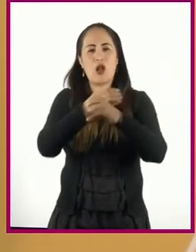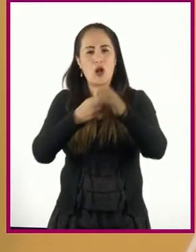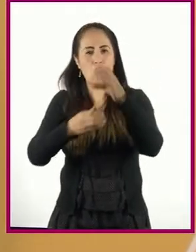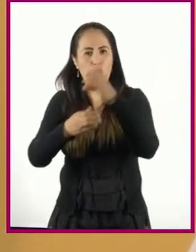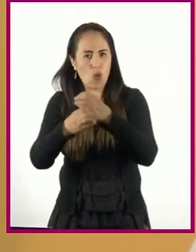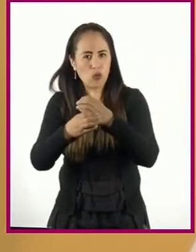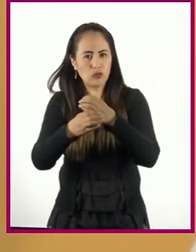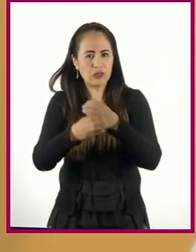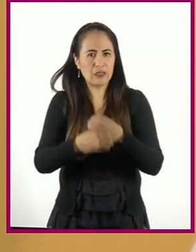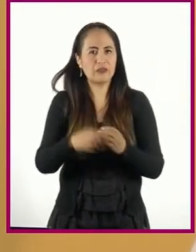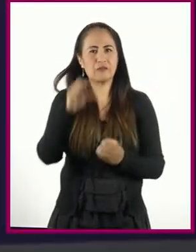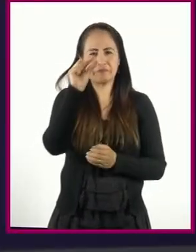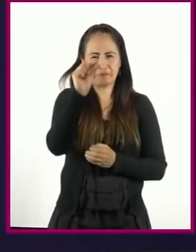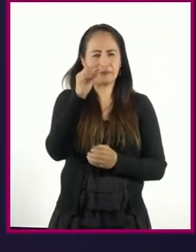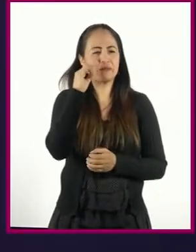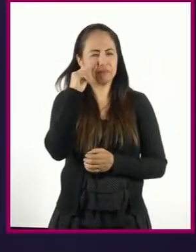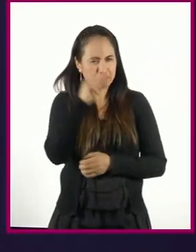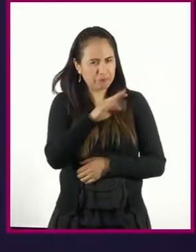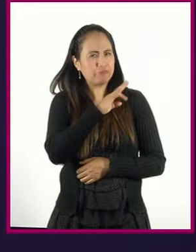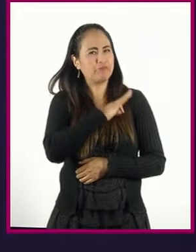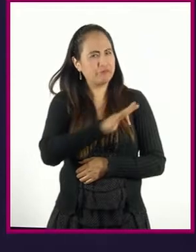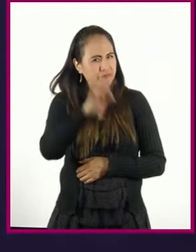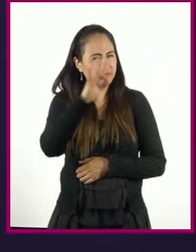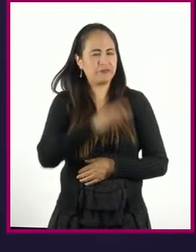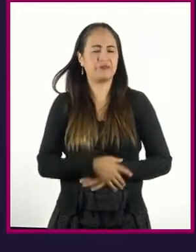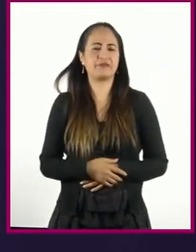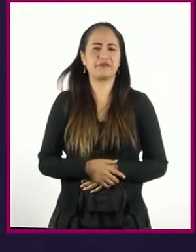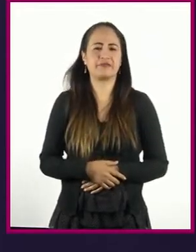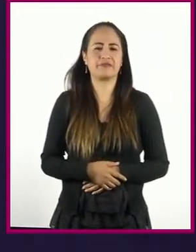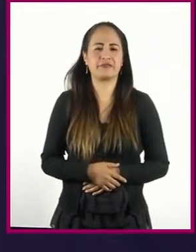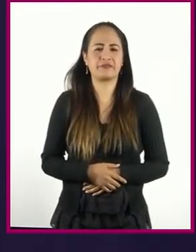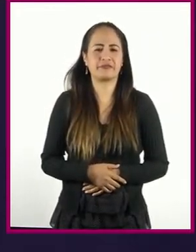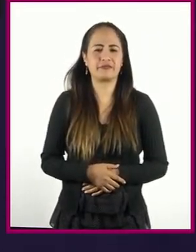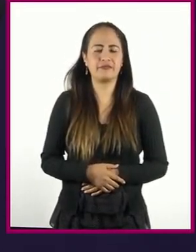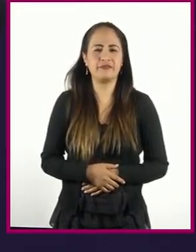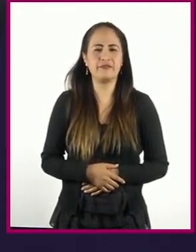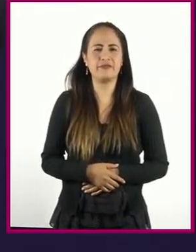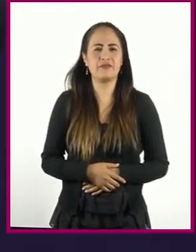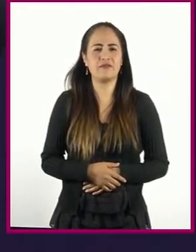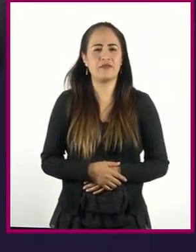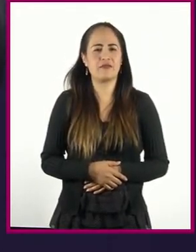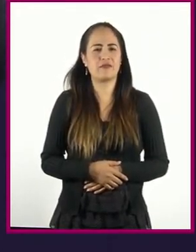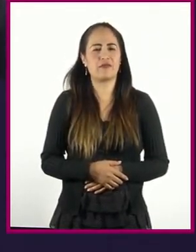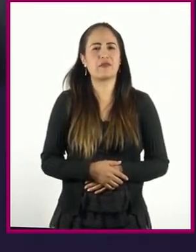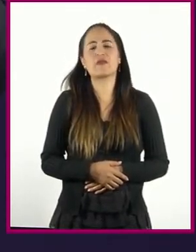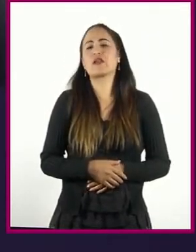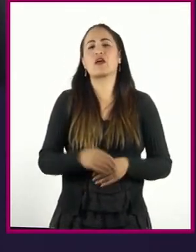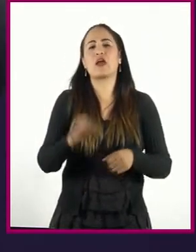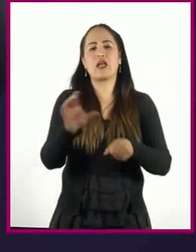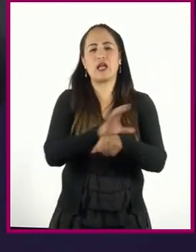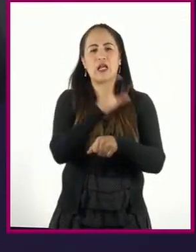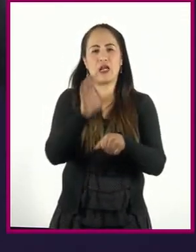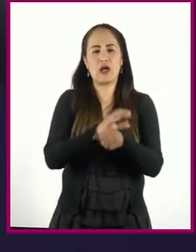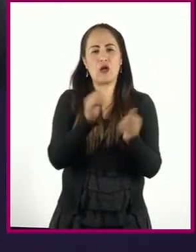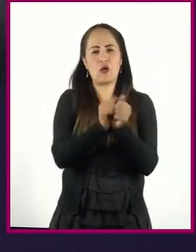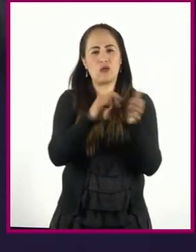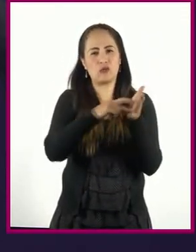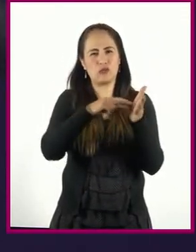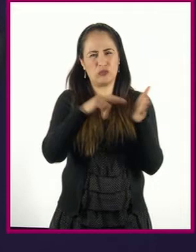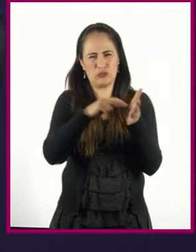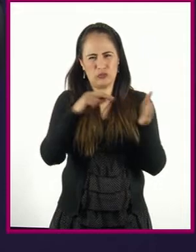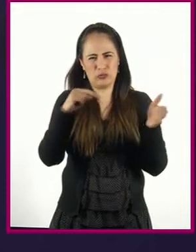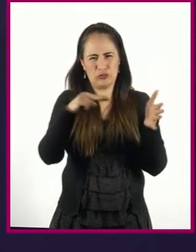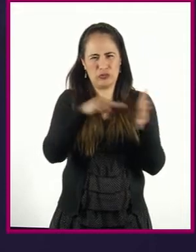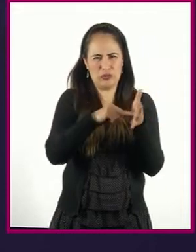dimensiones pequeñas. Para producir la radiación necesaria, a finales de la década de